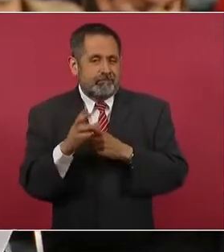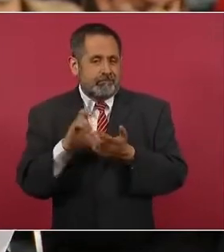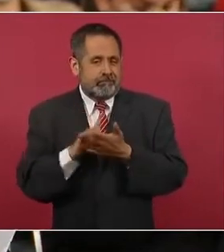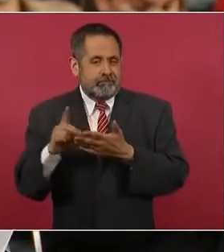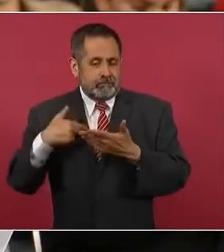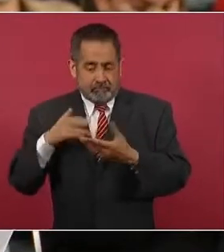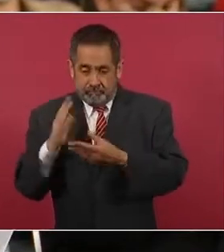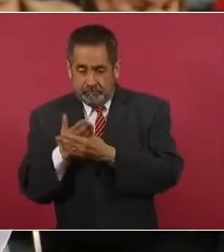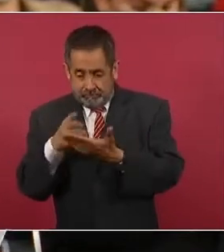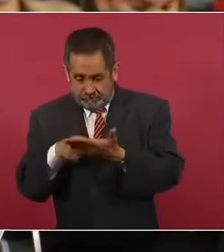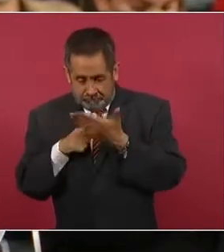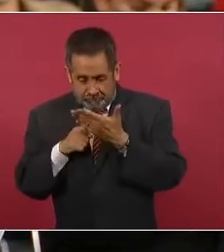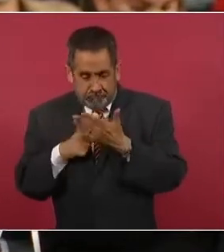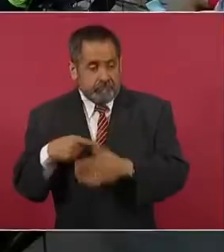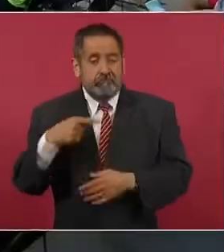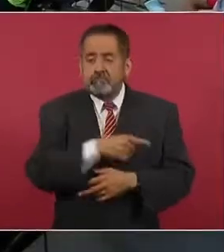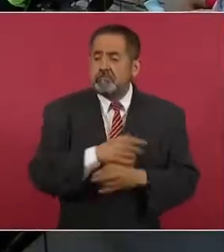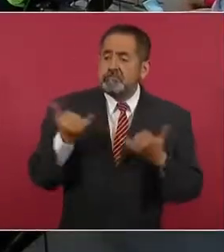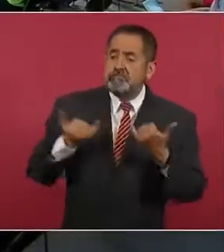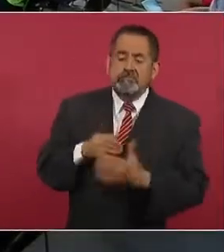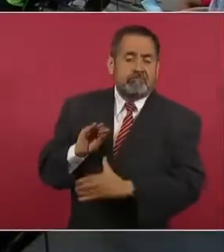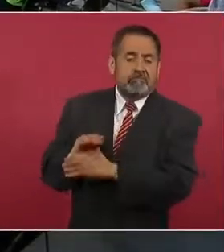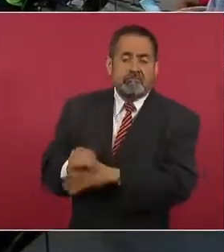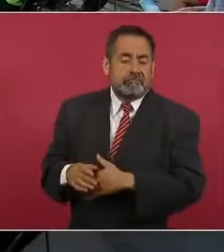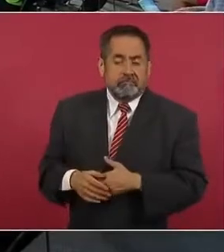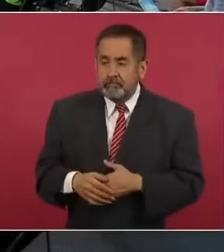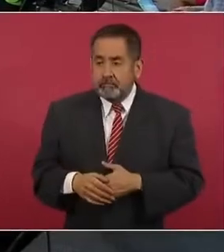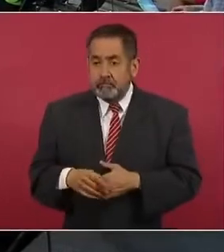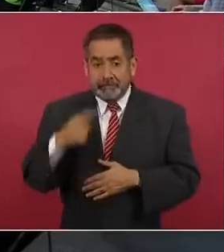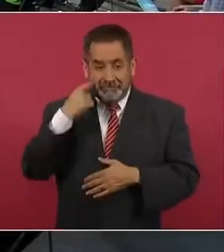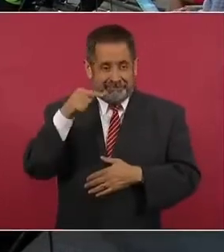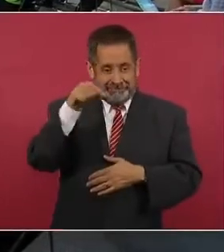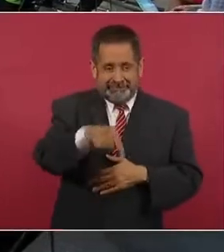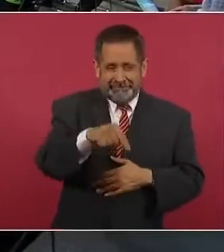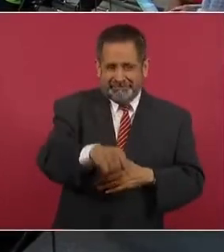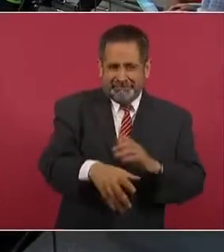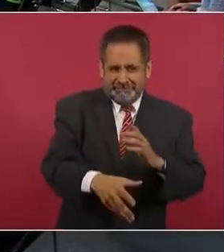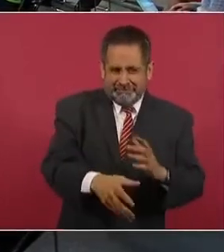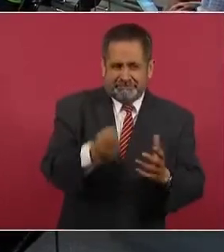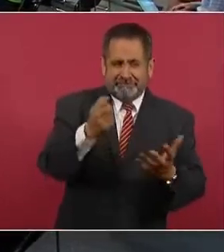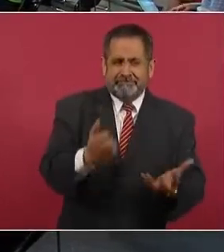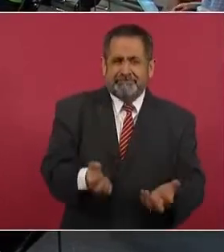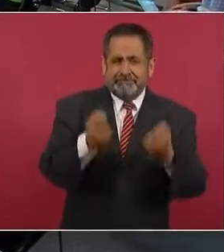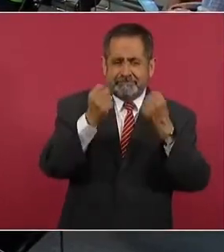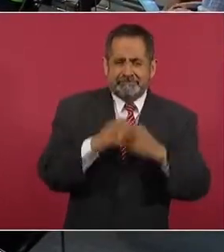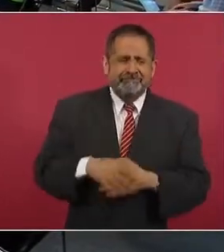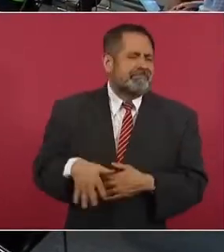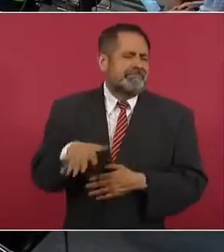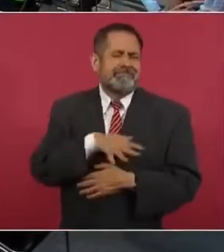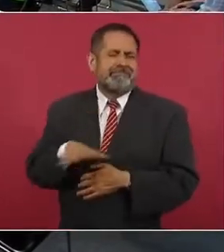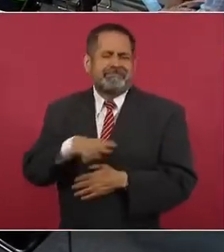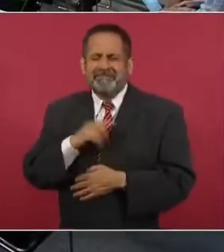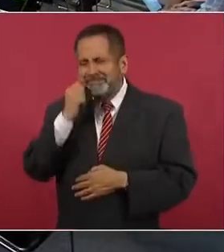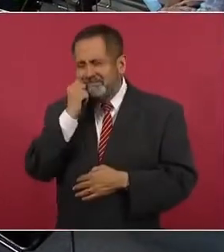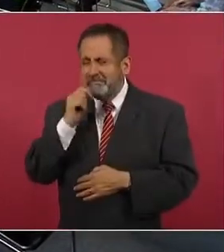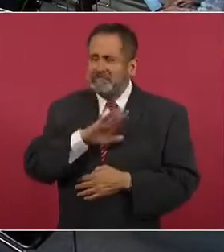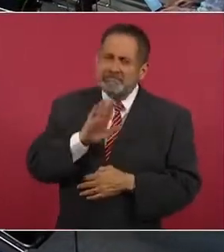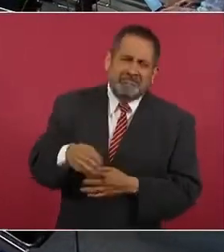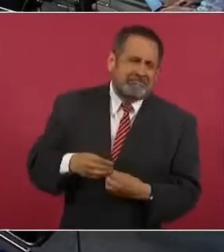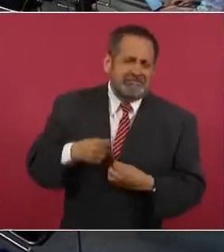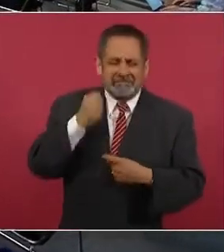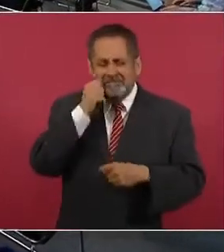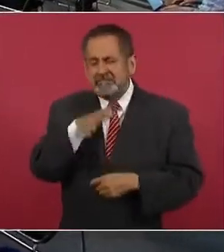Humanos. Peor, Larrea se opuso al rescate de los mineros sin saber cuántos seguían aún vivos después de